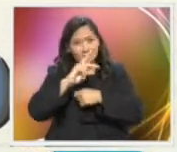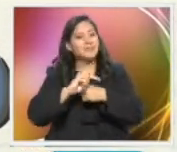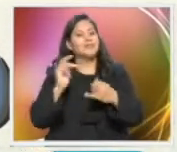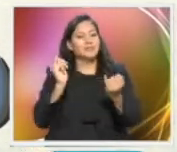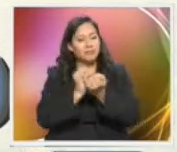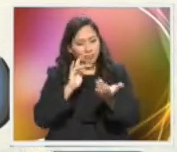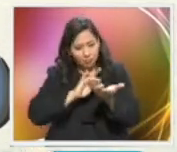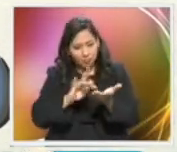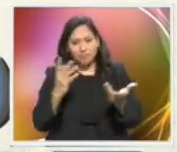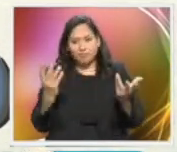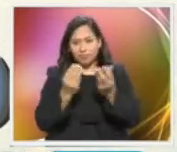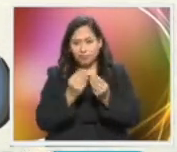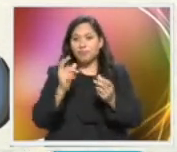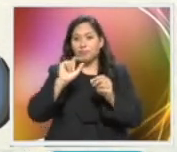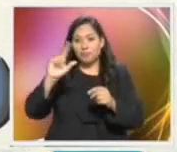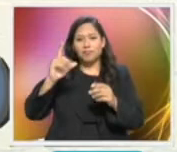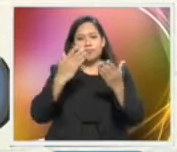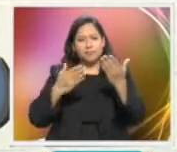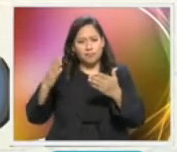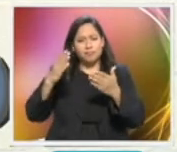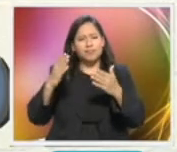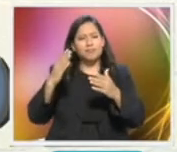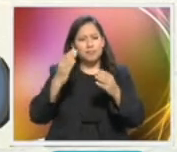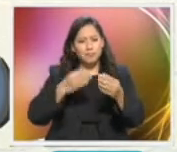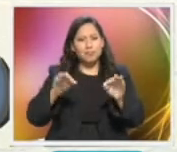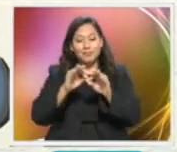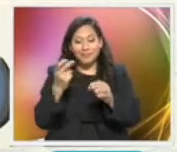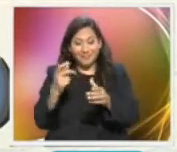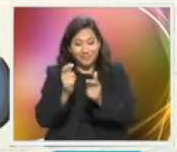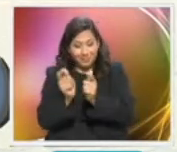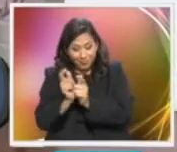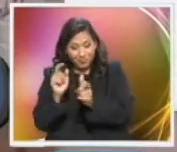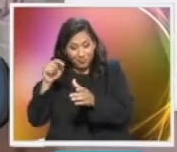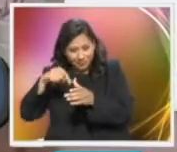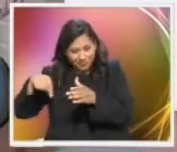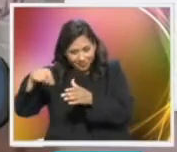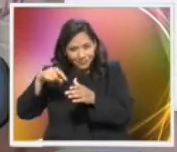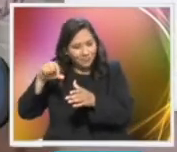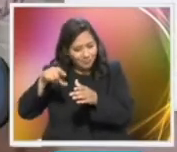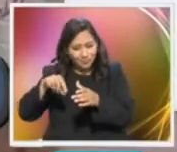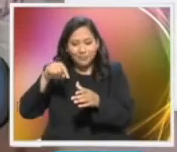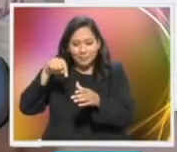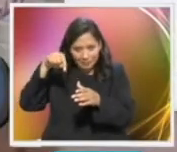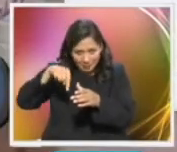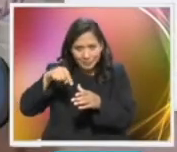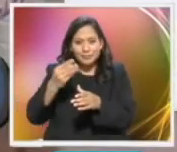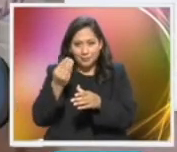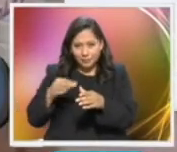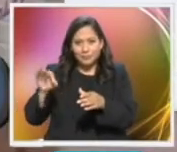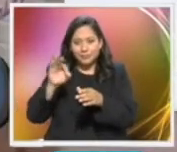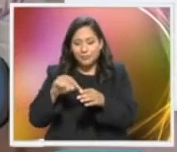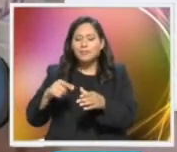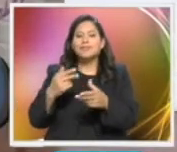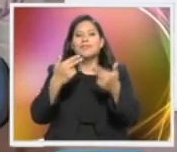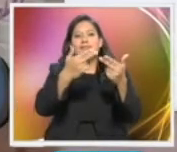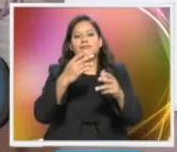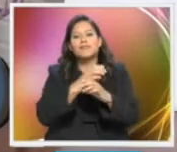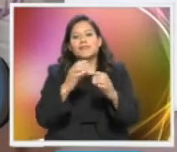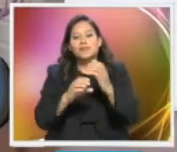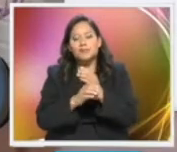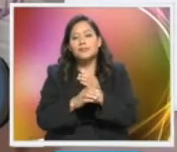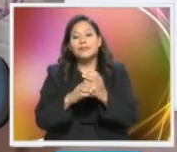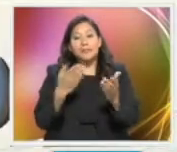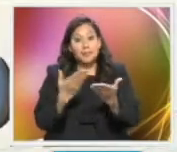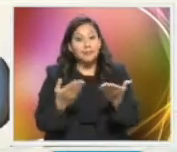también tuvieron gran relevancia, pero fue como de este grupo que fueron muy importantes y que dejaron muchas cosas que hasta el día de